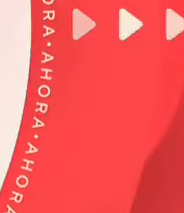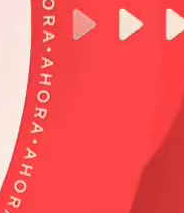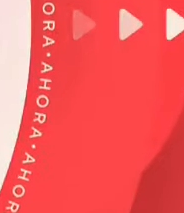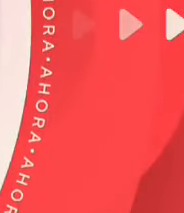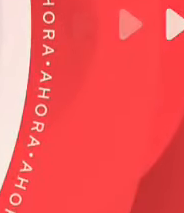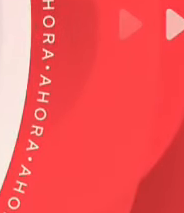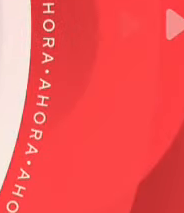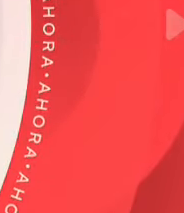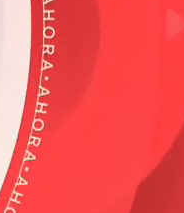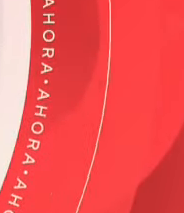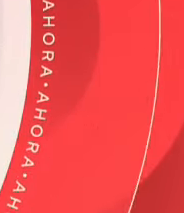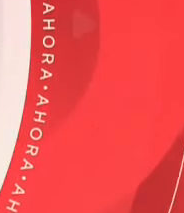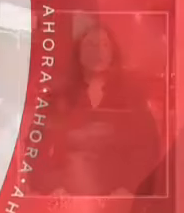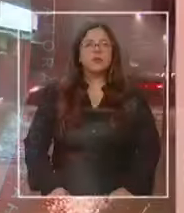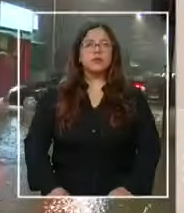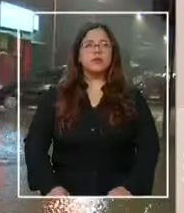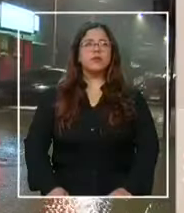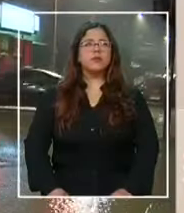ahora.